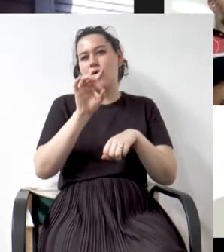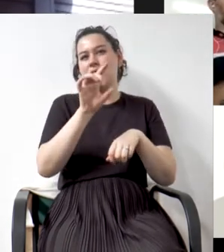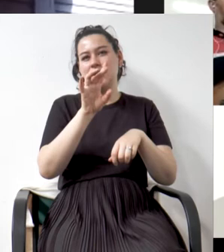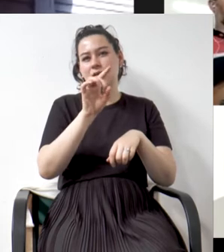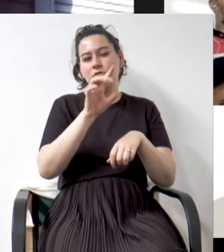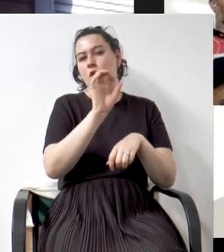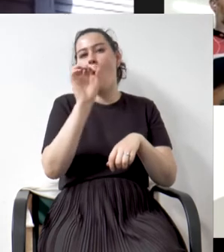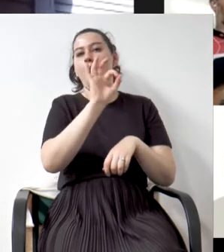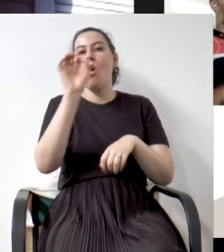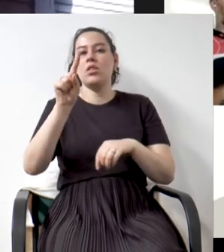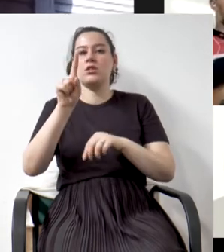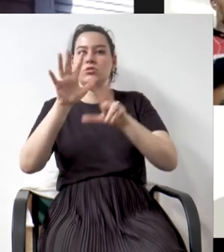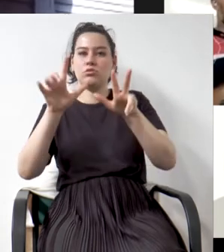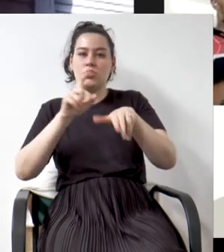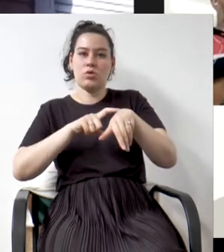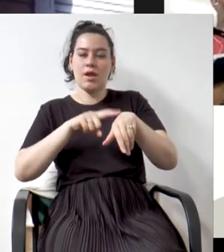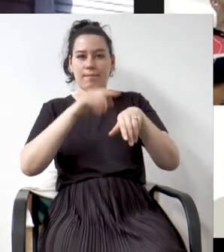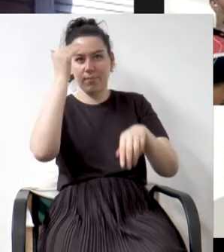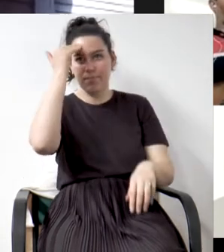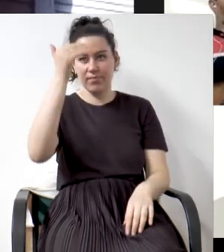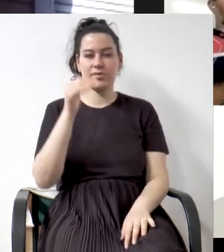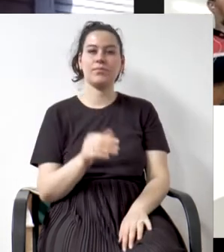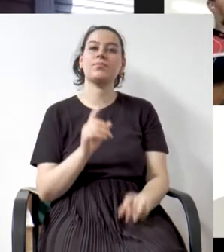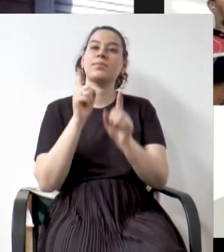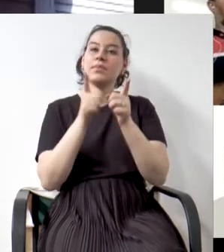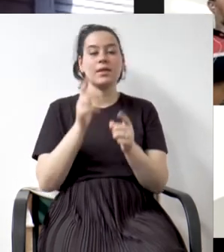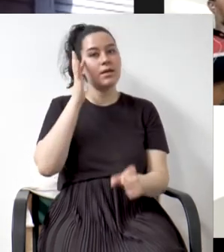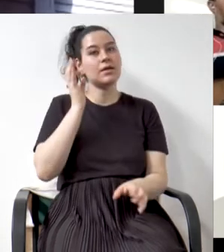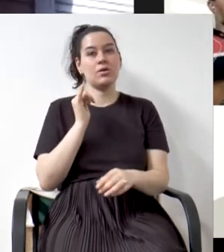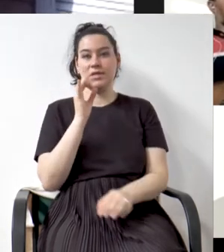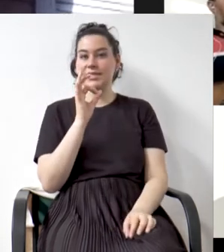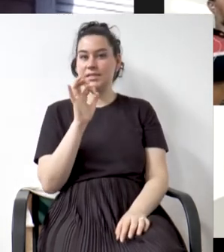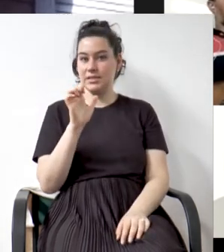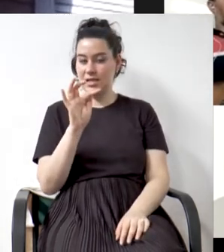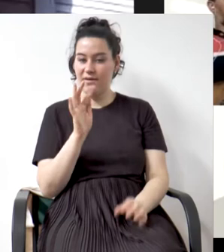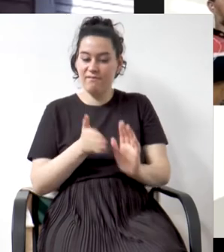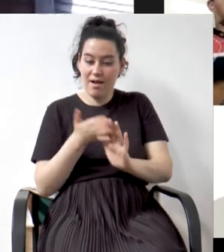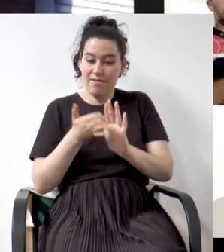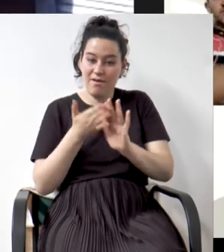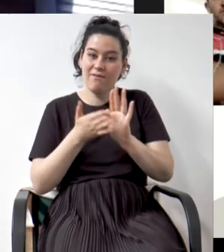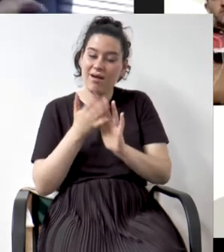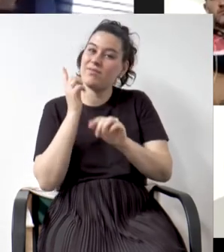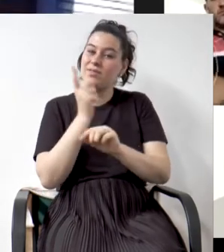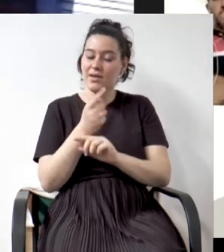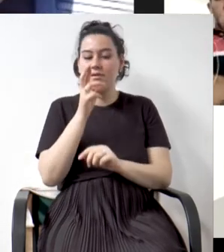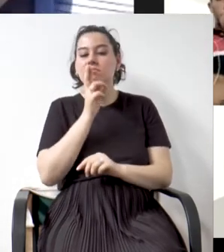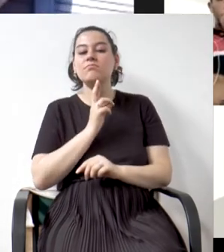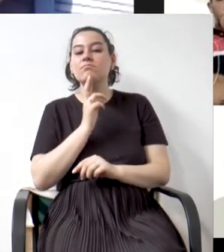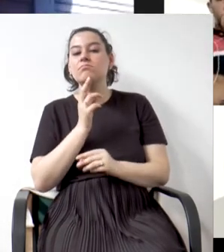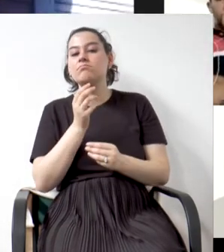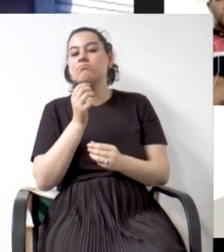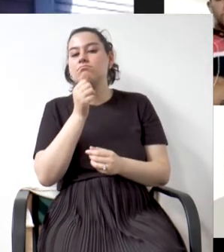15, 18 horas por docente. Creo que el ICEF está en un cruce de caminos donde también va a tener que